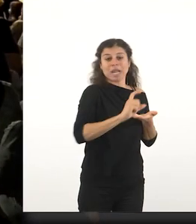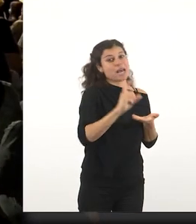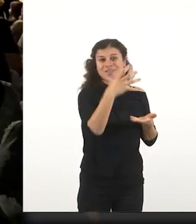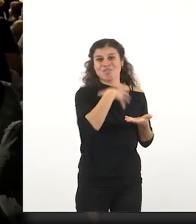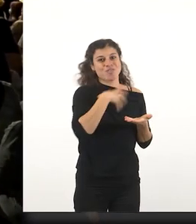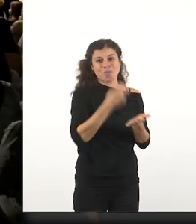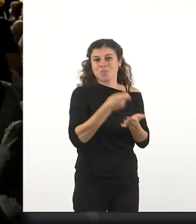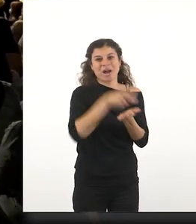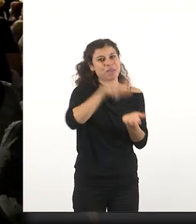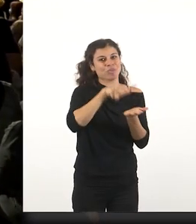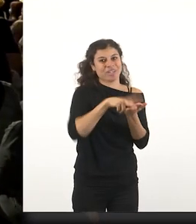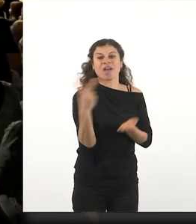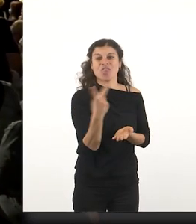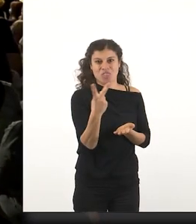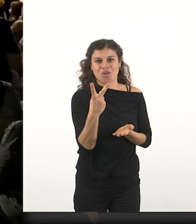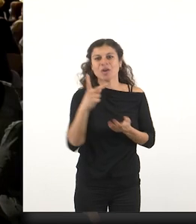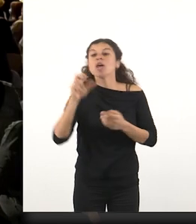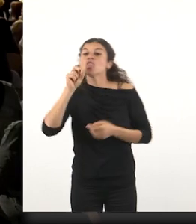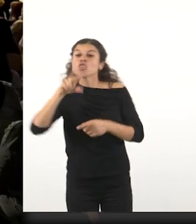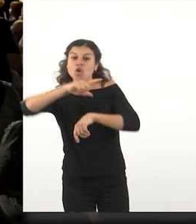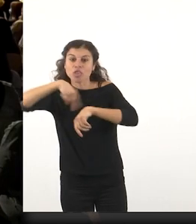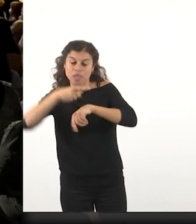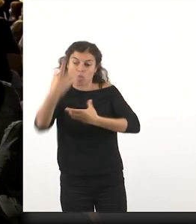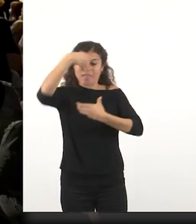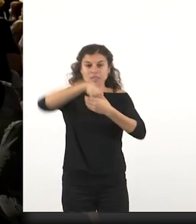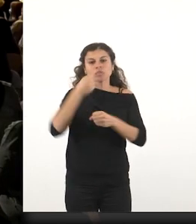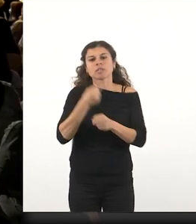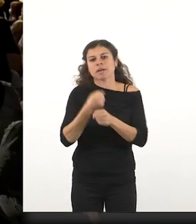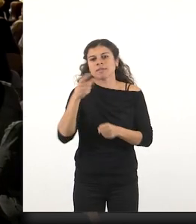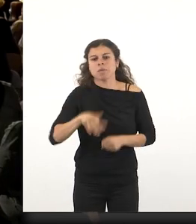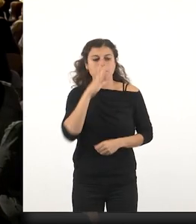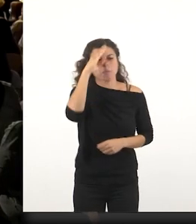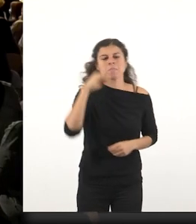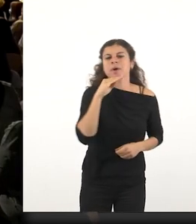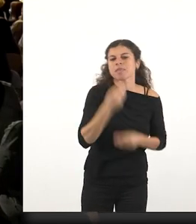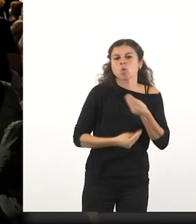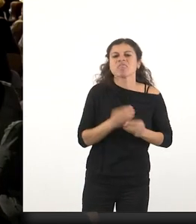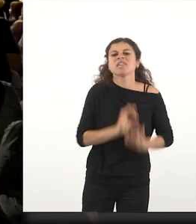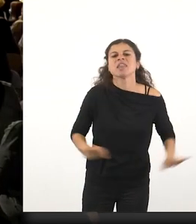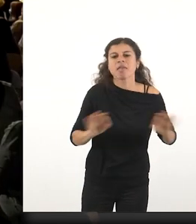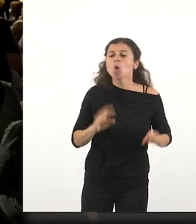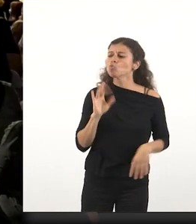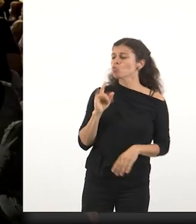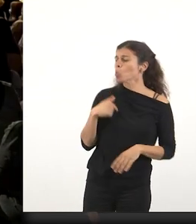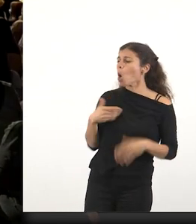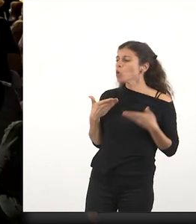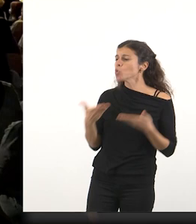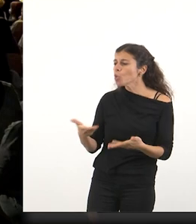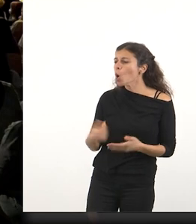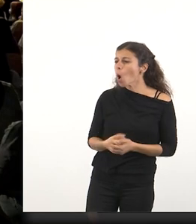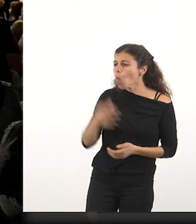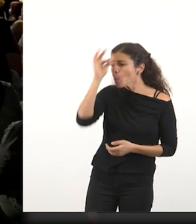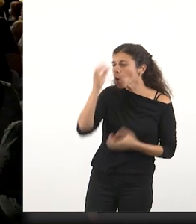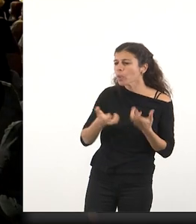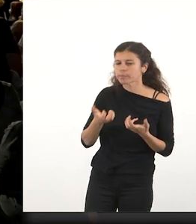la hipoteca. Y otras 12 horas adentro porque mi padre no mueve un dedo y cuando lo mueve te lo dice, yo ayudo en casa. Yo los domingos cocino. Y